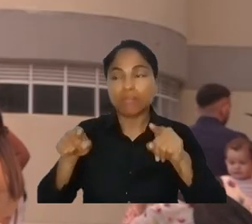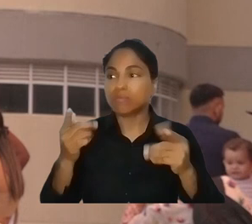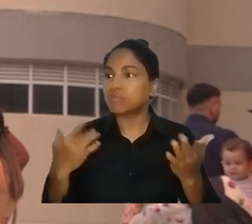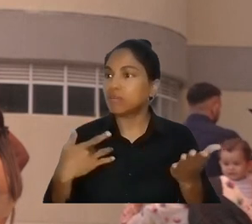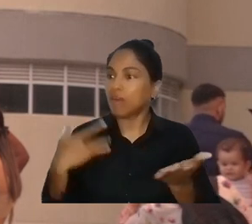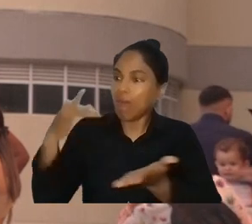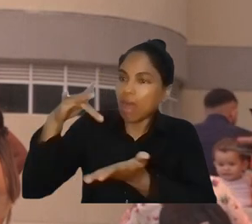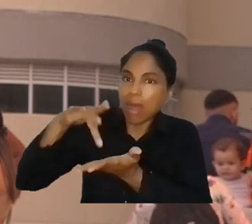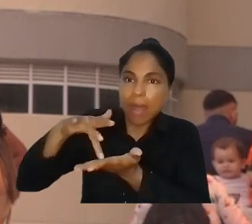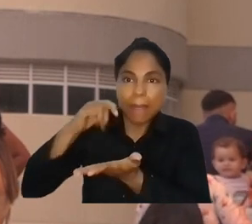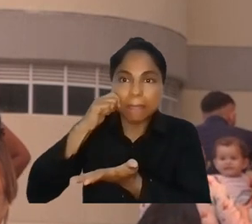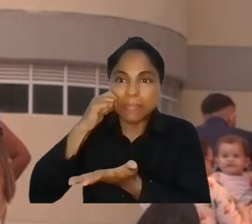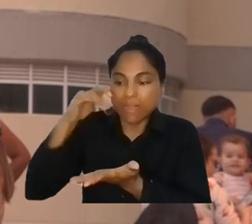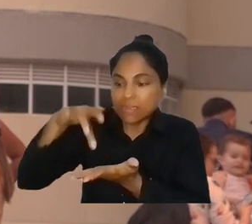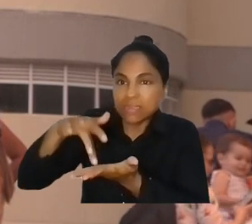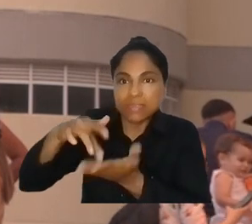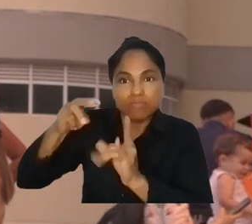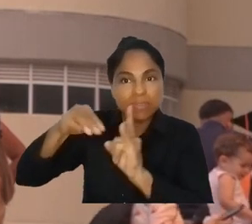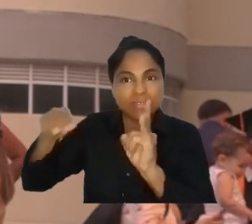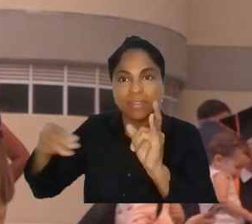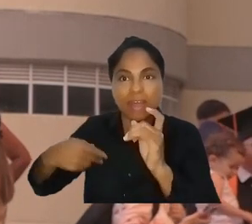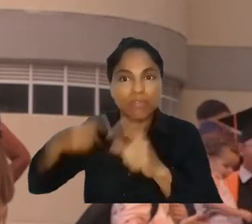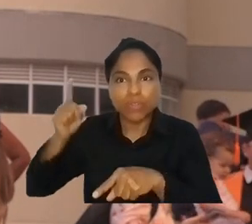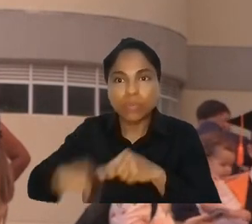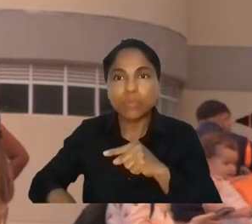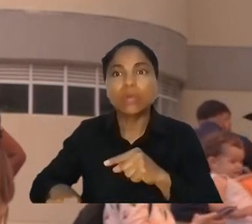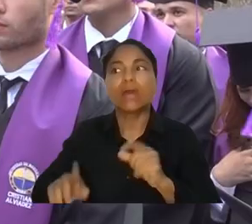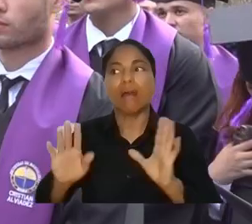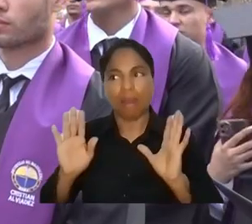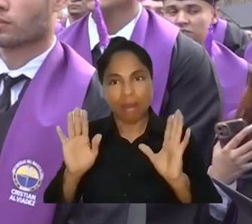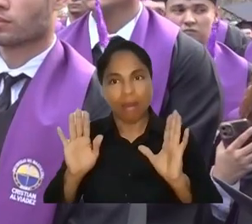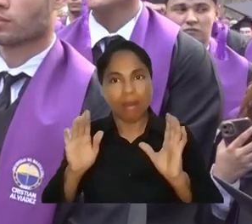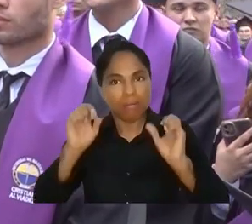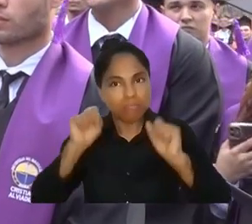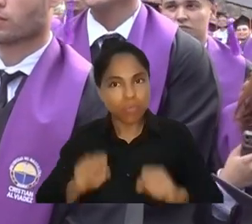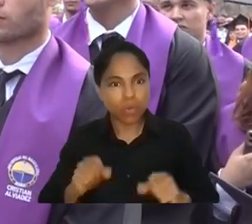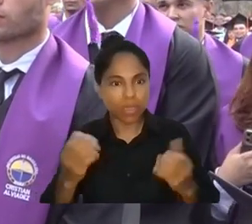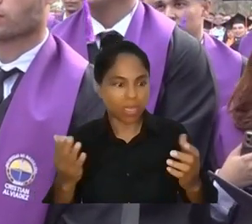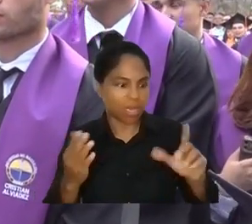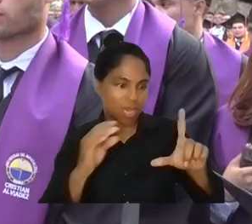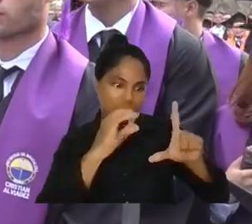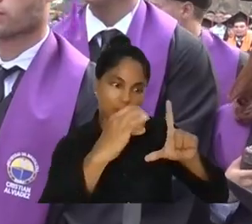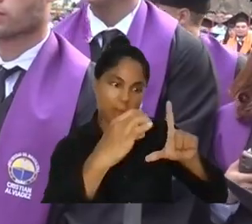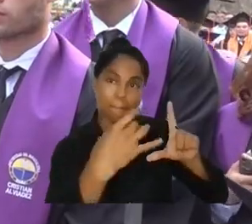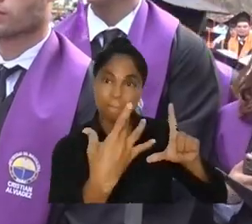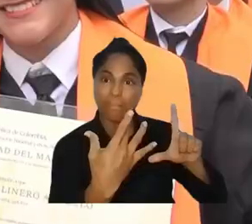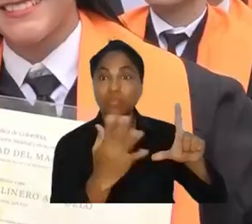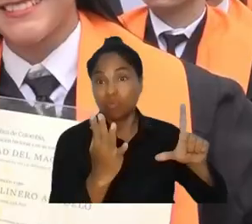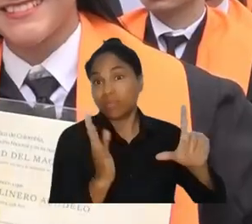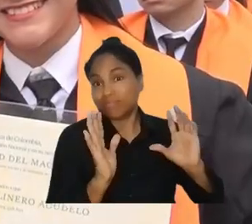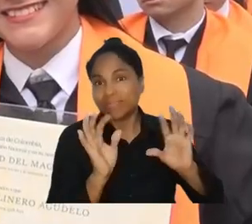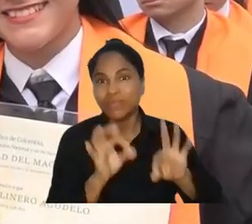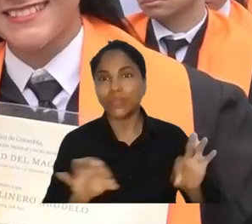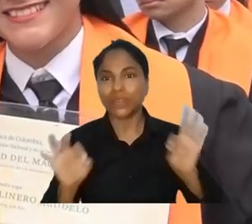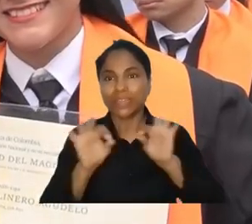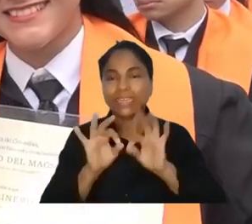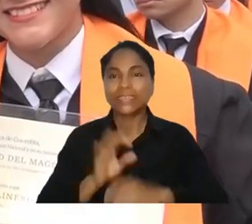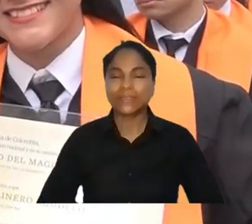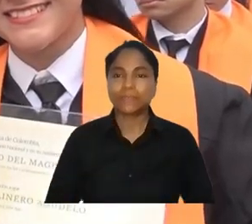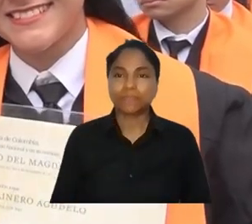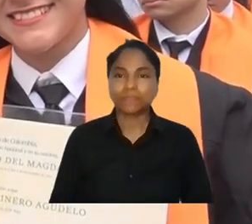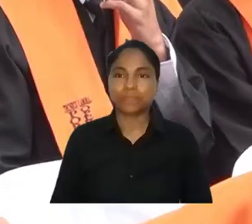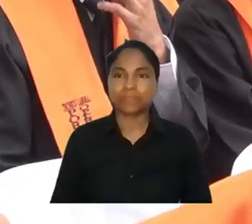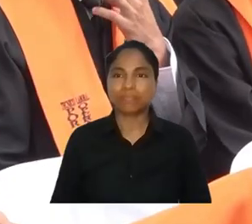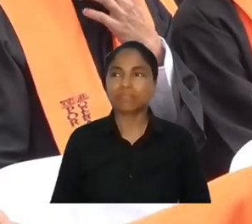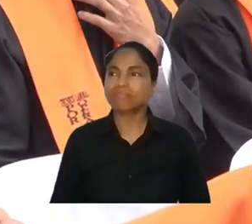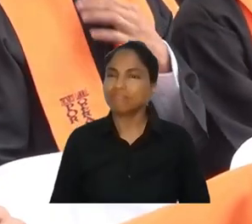las personas, de pronto que no tenemos la oportunidad de estar presencialmente aquí en el Alma Mater, poder hacerlo a nivel de pues